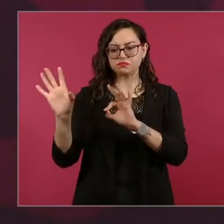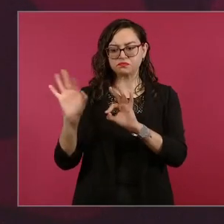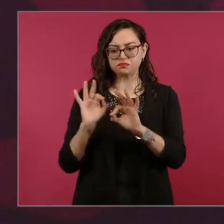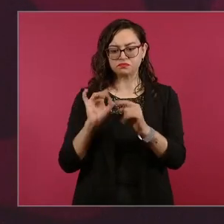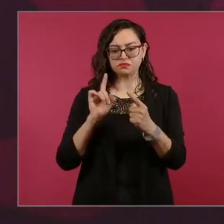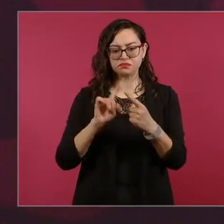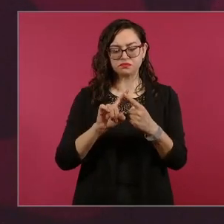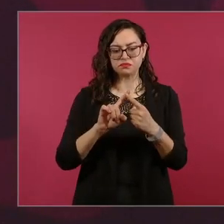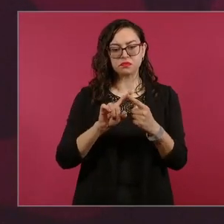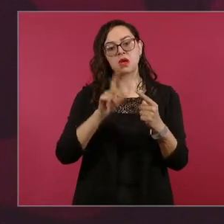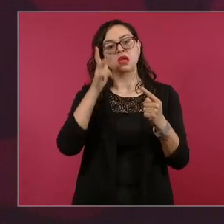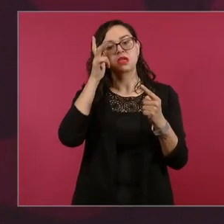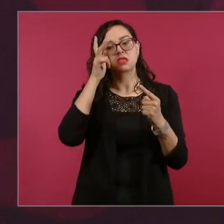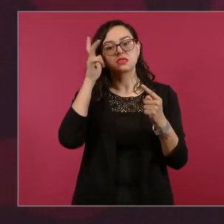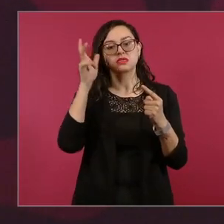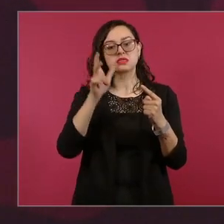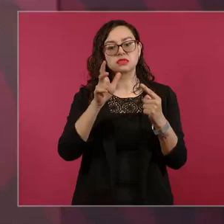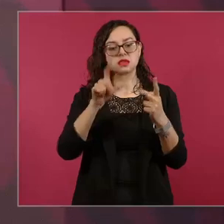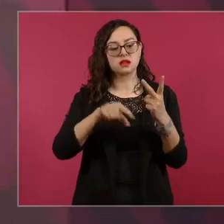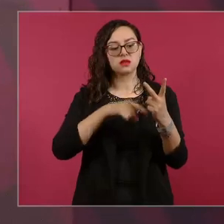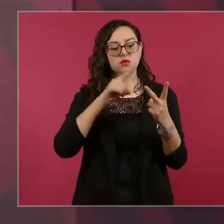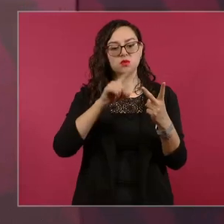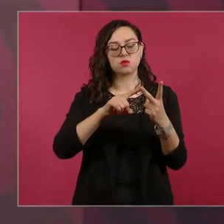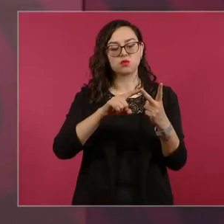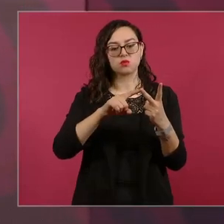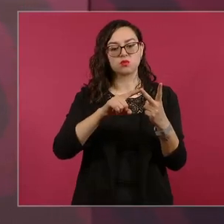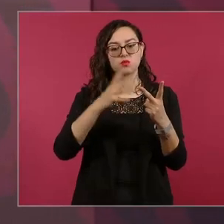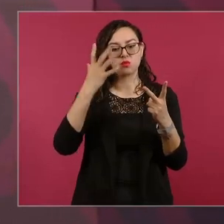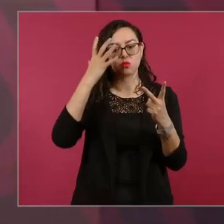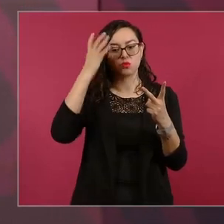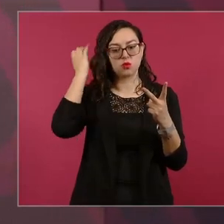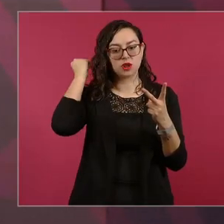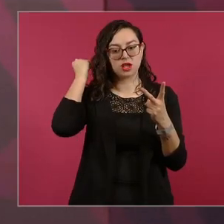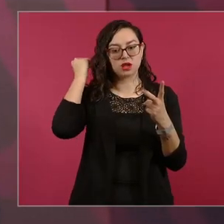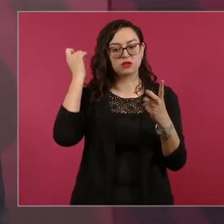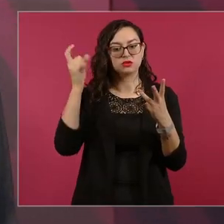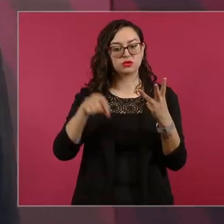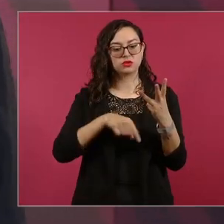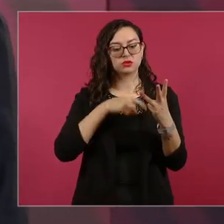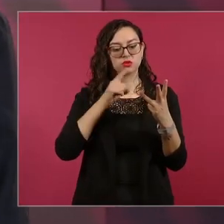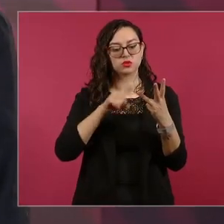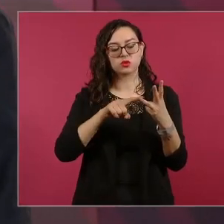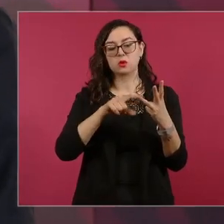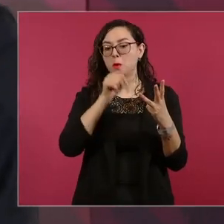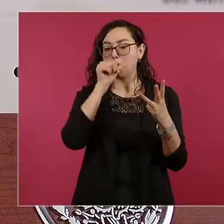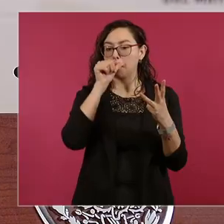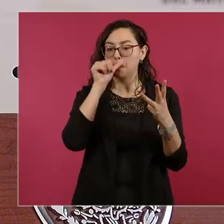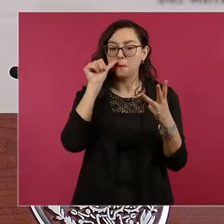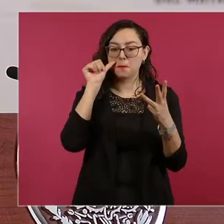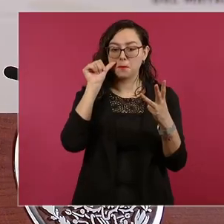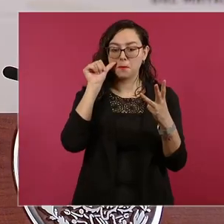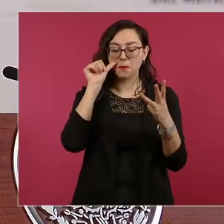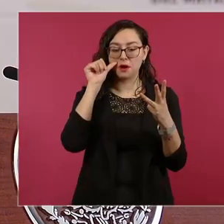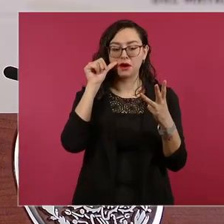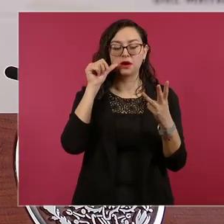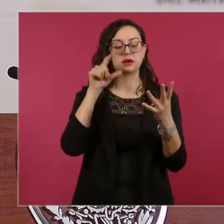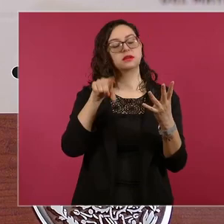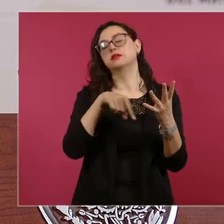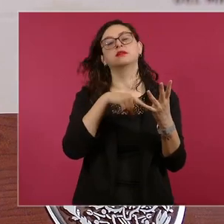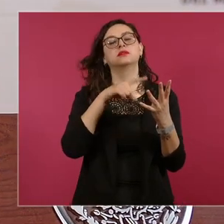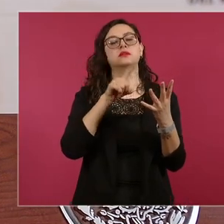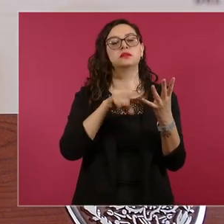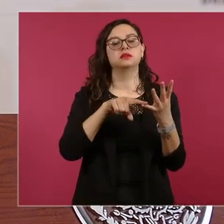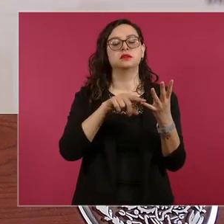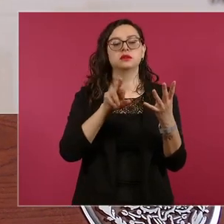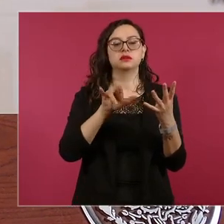a Morelos, a Juárez, a Ricardo